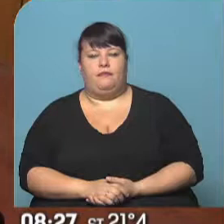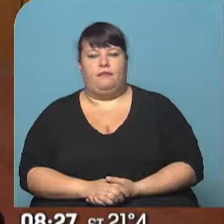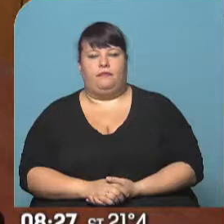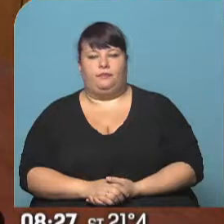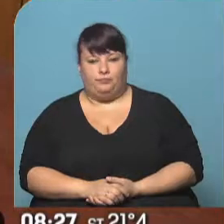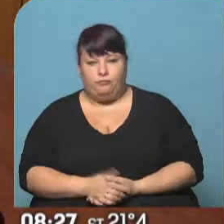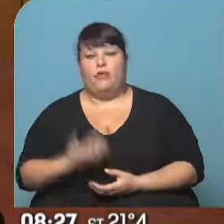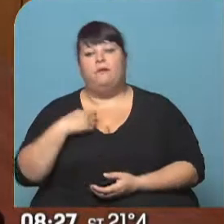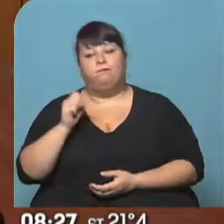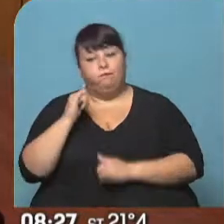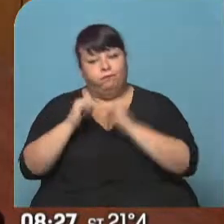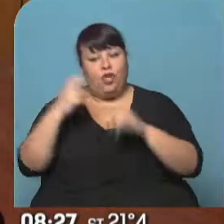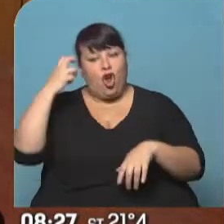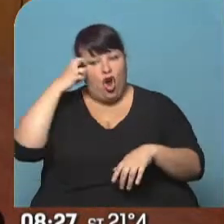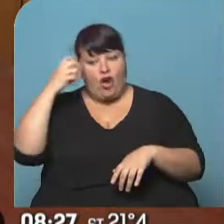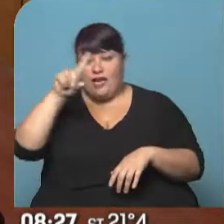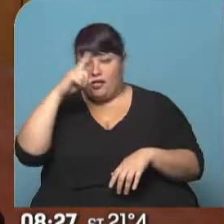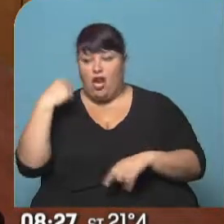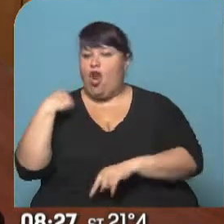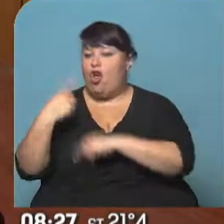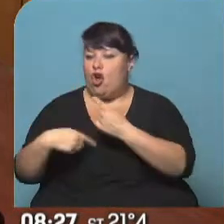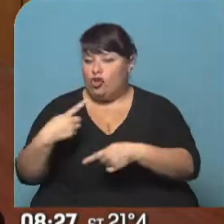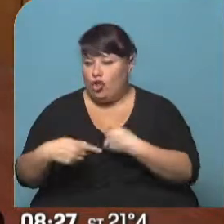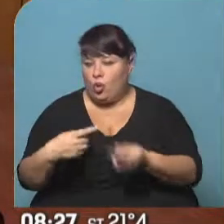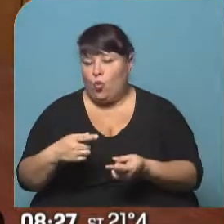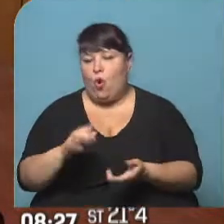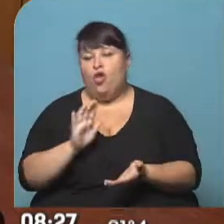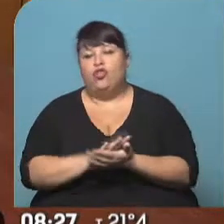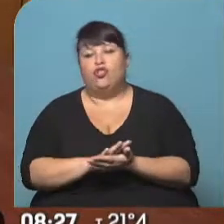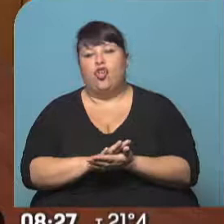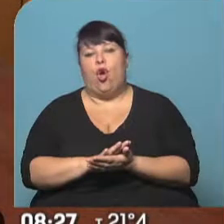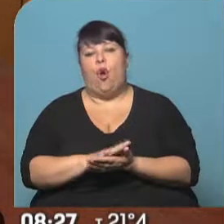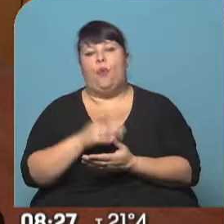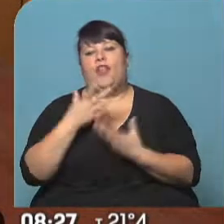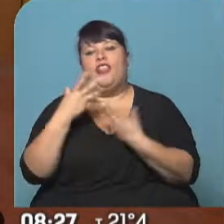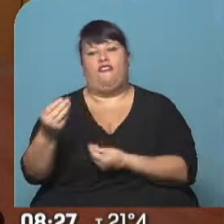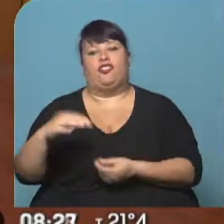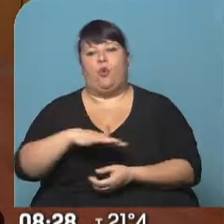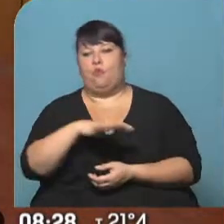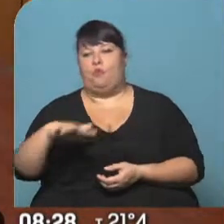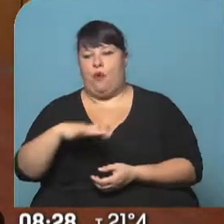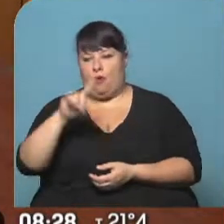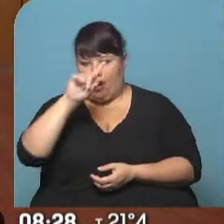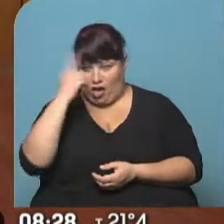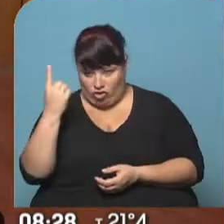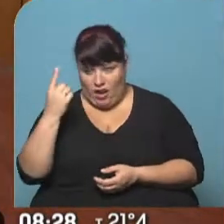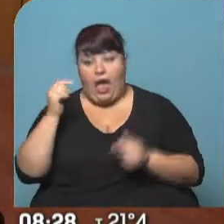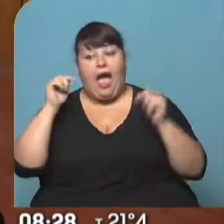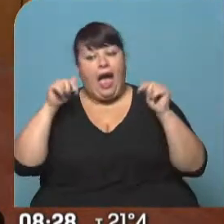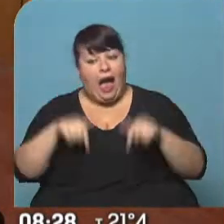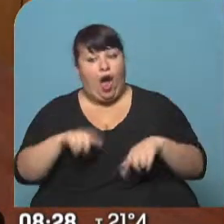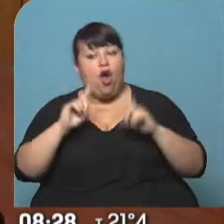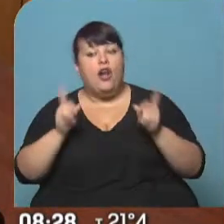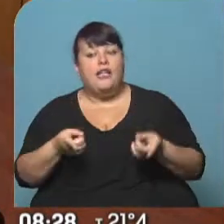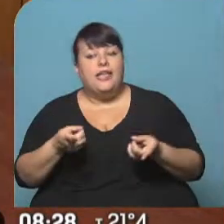ya hemos hablado que el congreso nacional avanza en la figura del defensor del pueblo de la nación ahora también